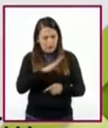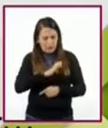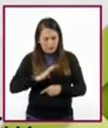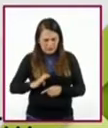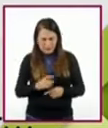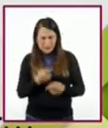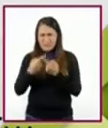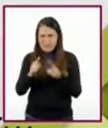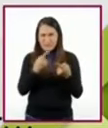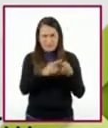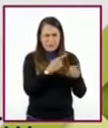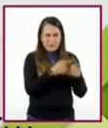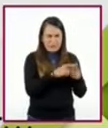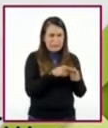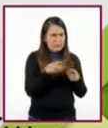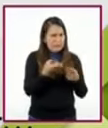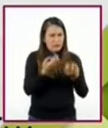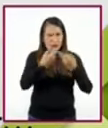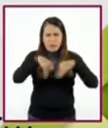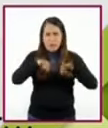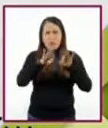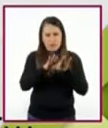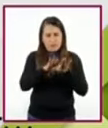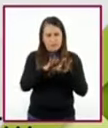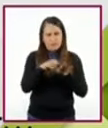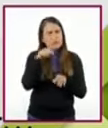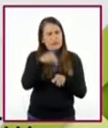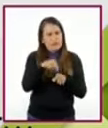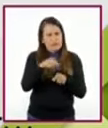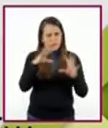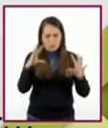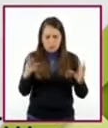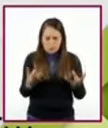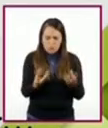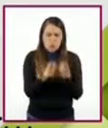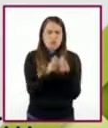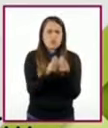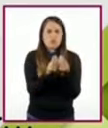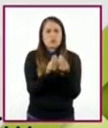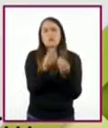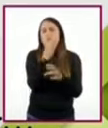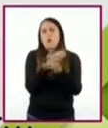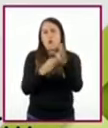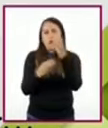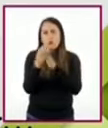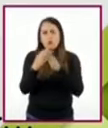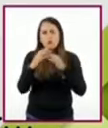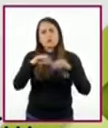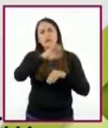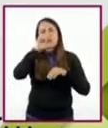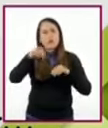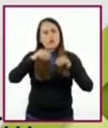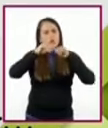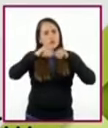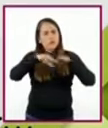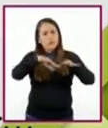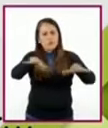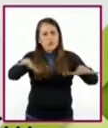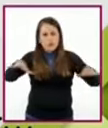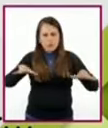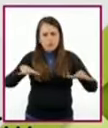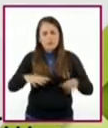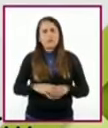juegan un papel importante en la incorporación de elemento a la estructura de los